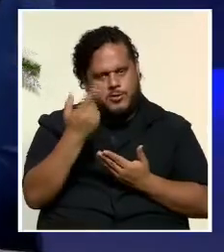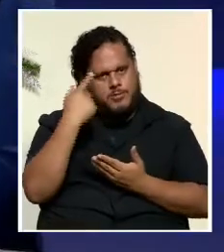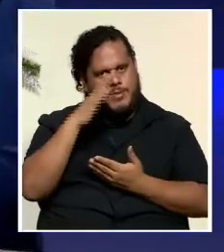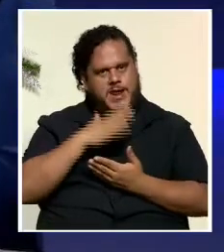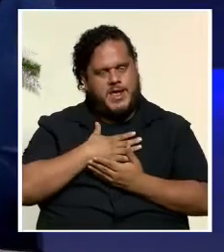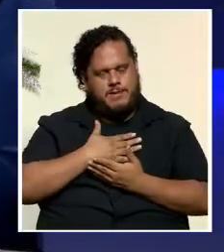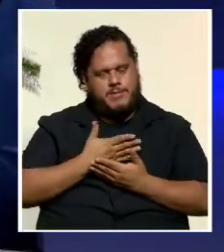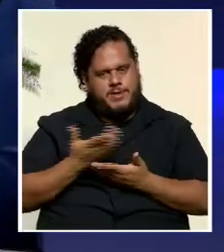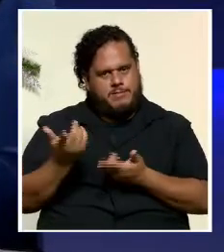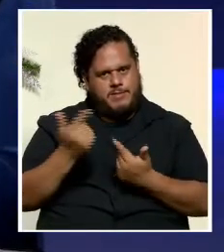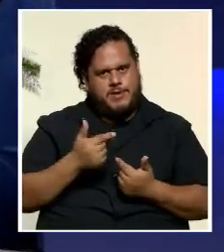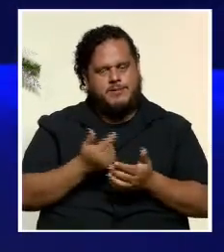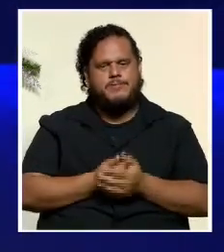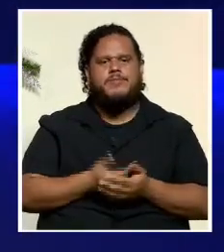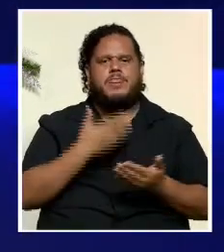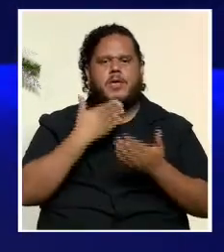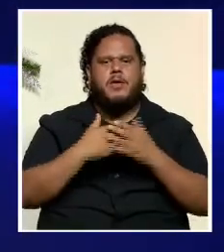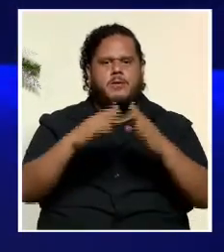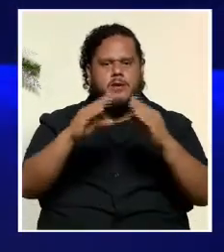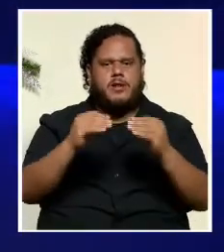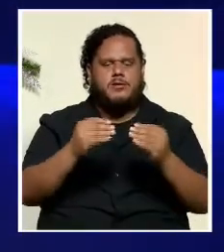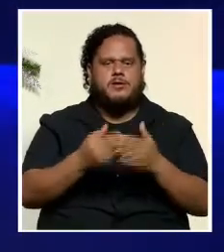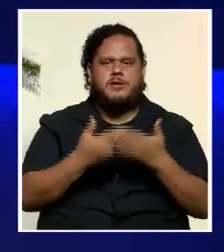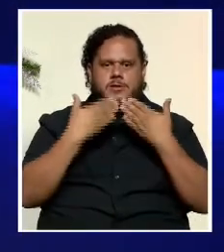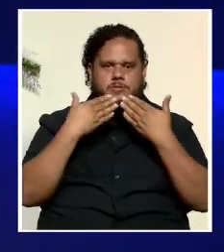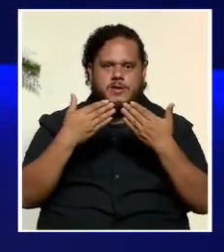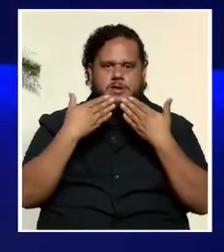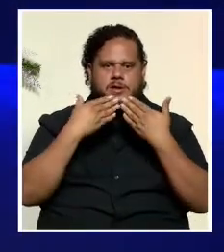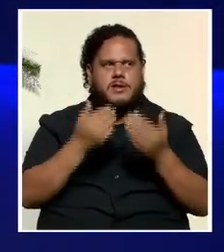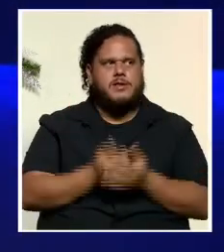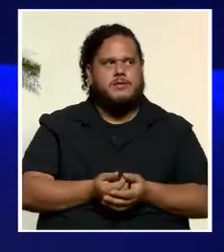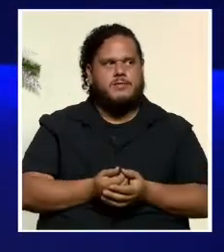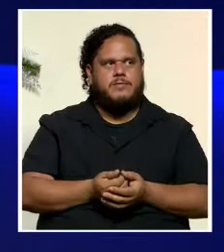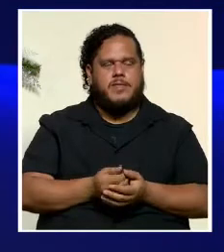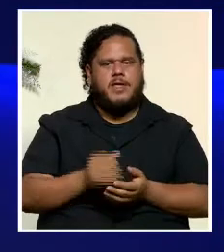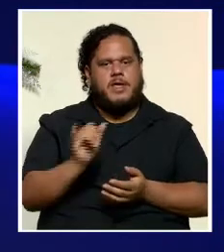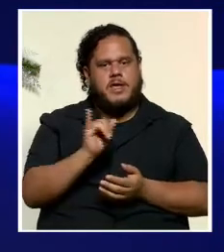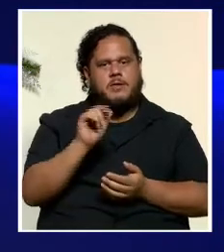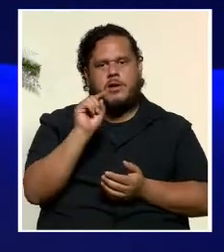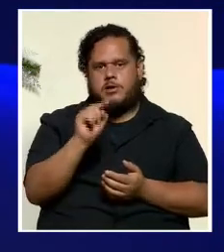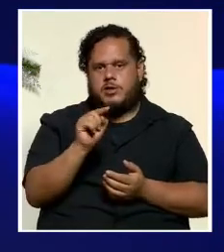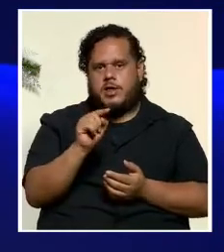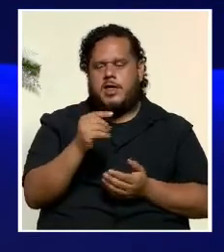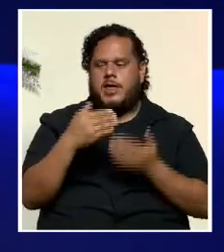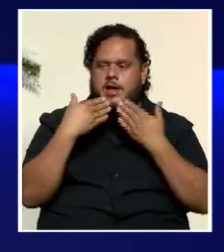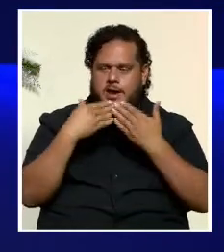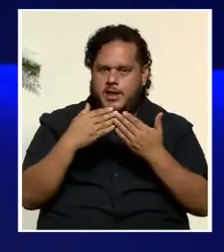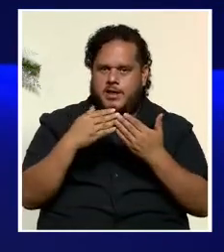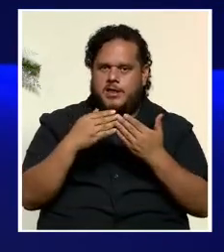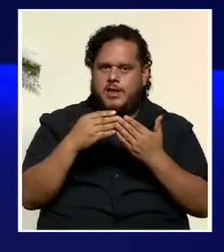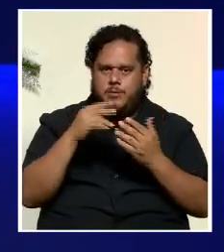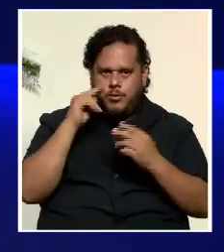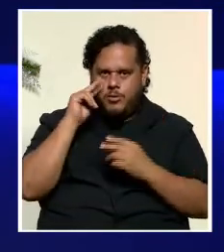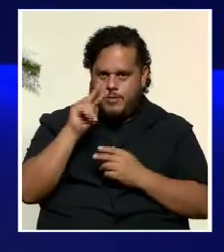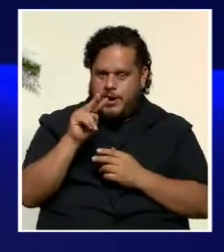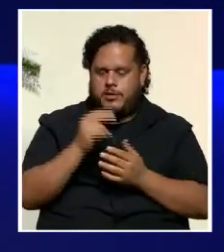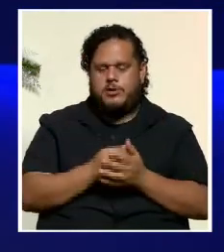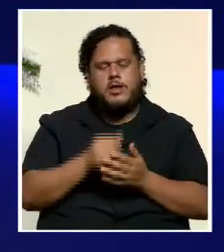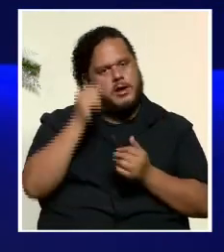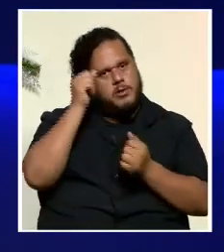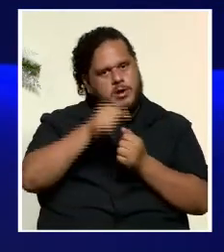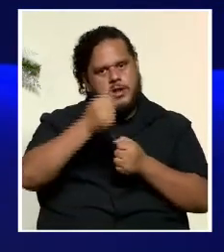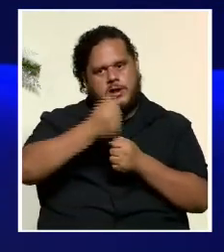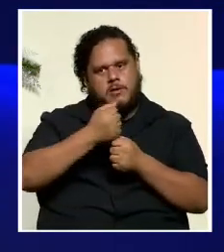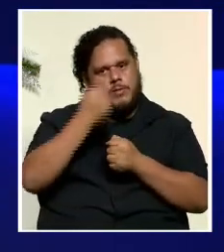servir. Buenas noches, muchas gracias. También a ustedes por estar ahí. Recuerden, trabajamos